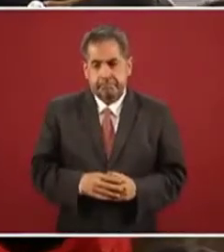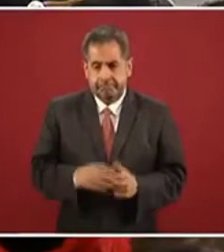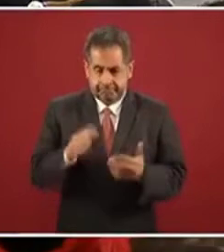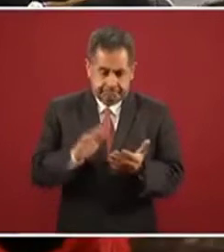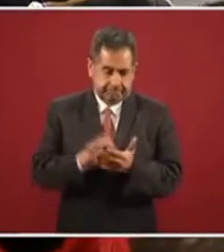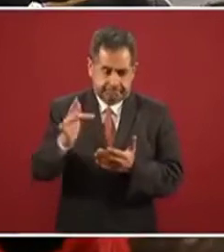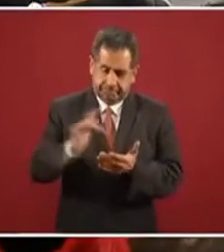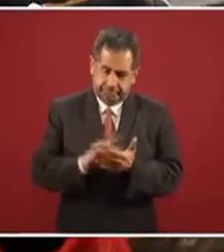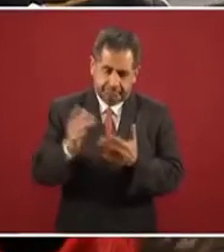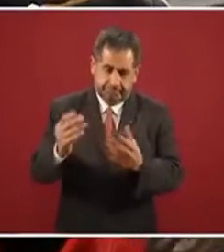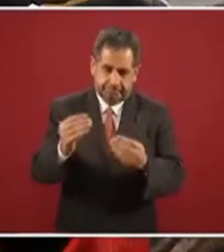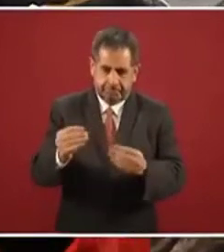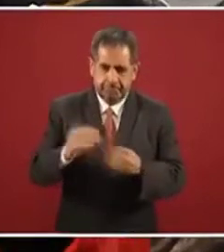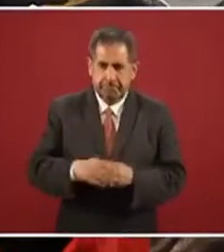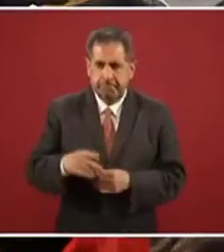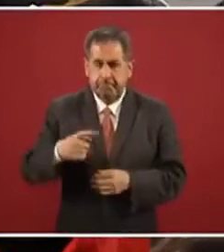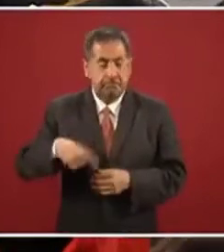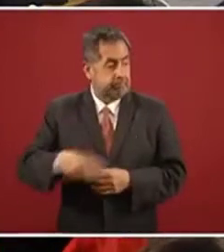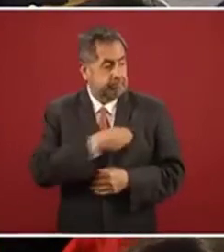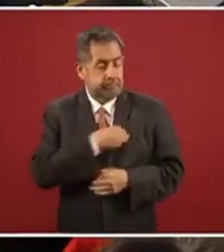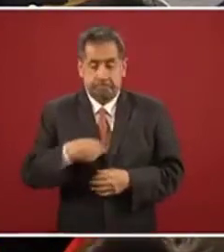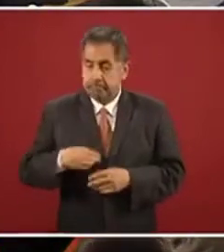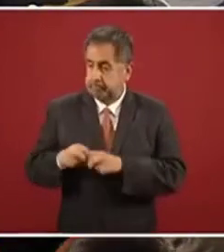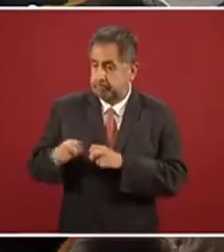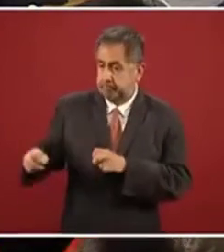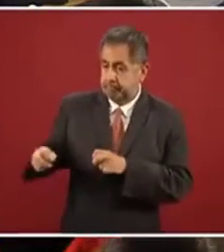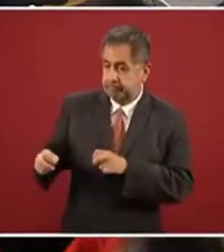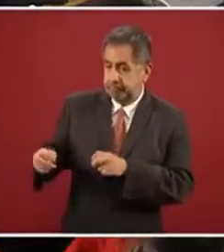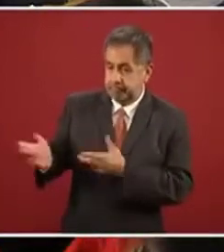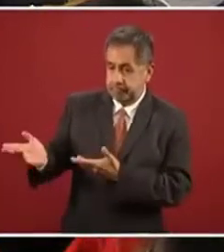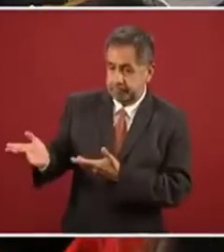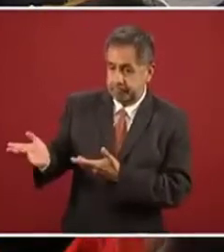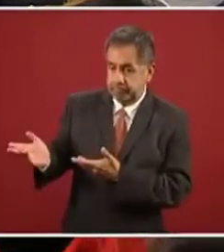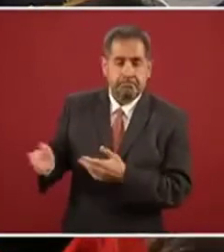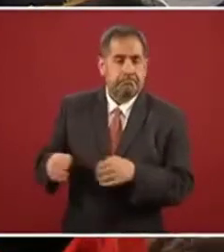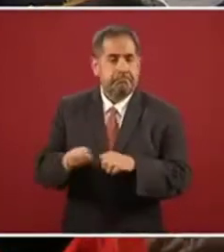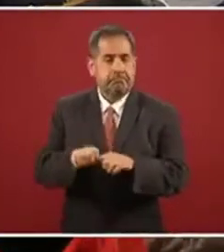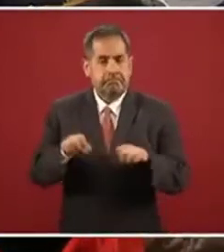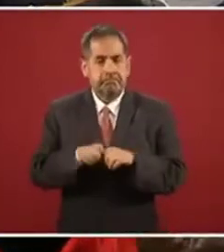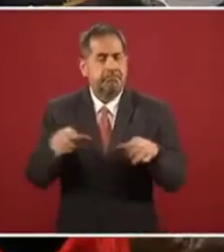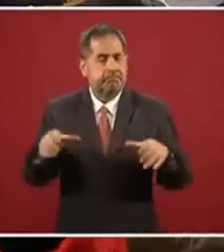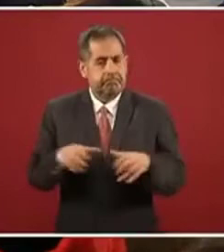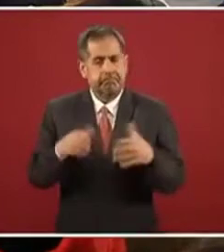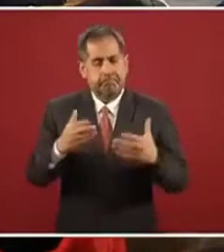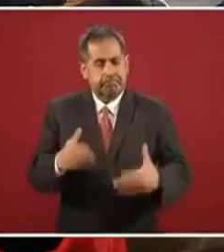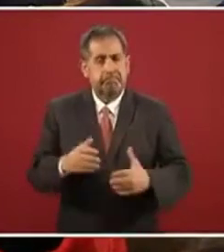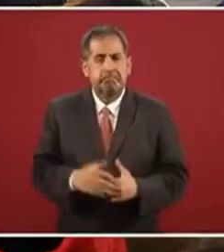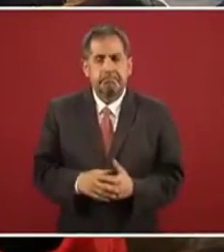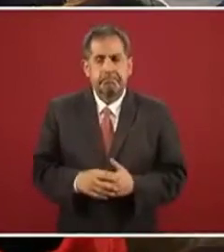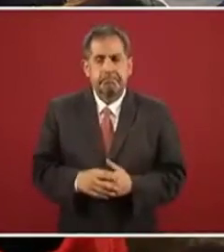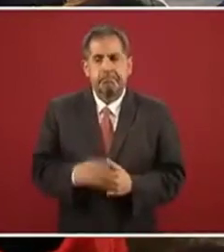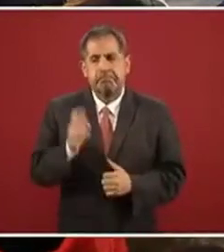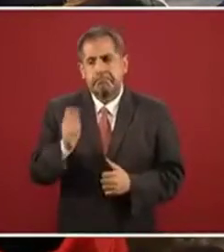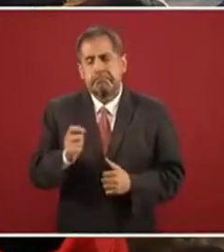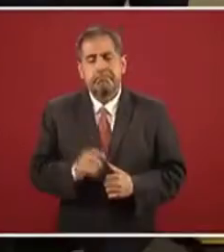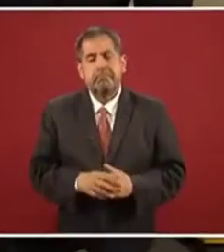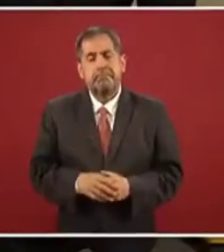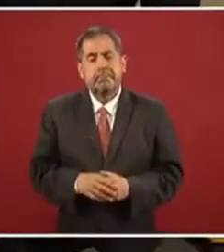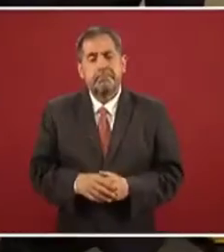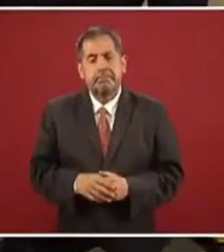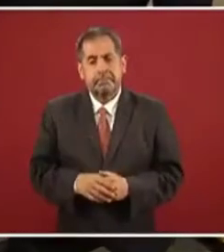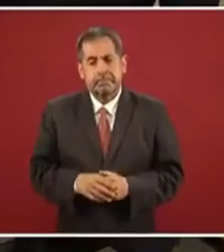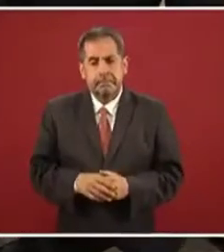agradecer mucho a los integrantes de este equipo que